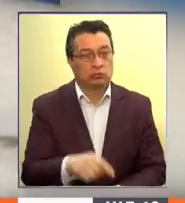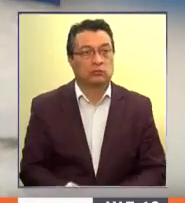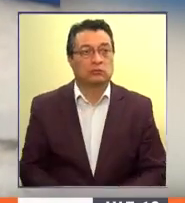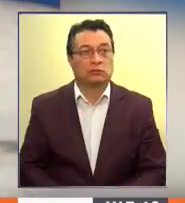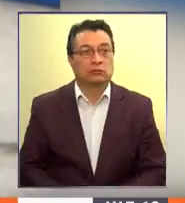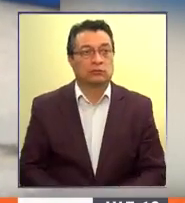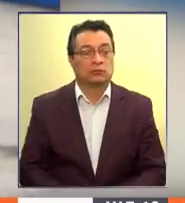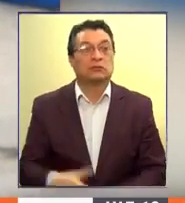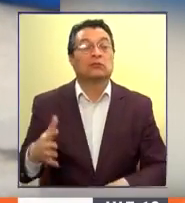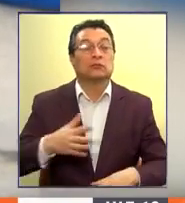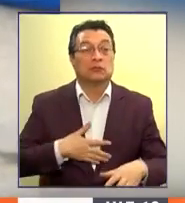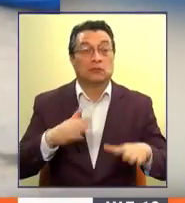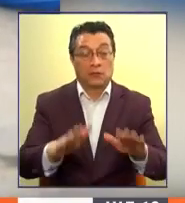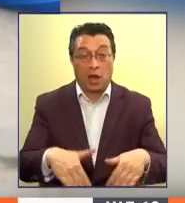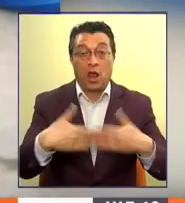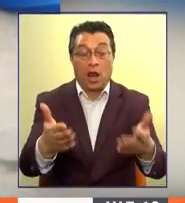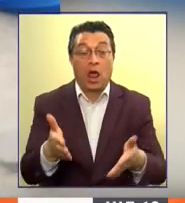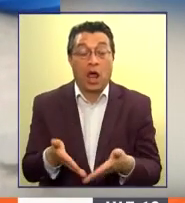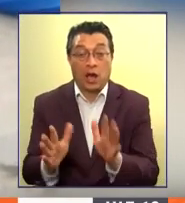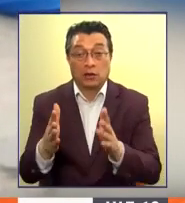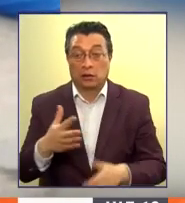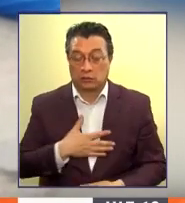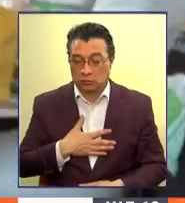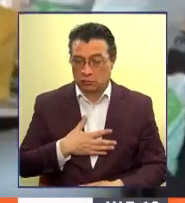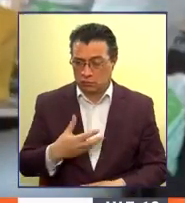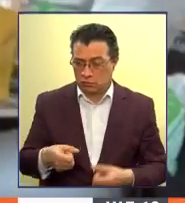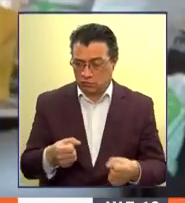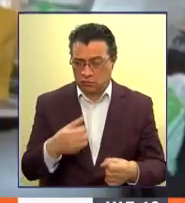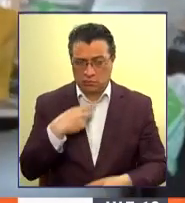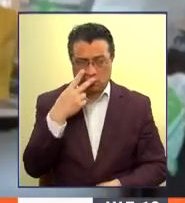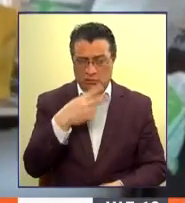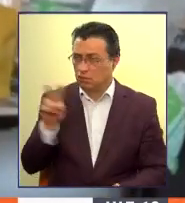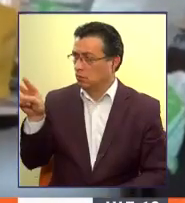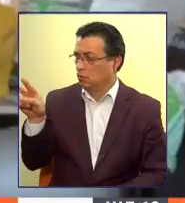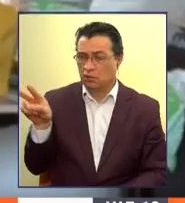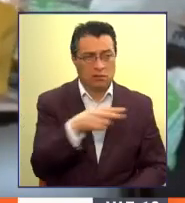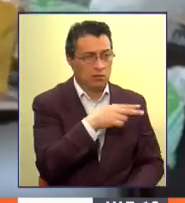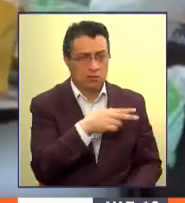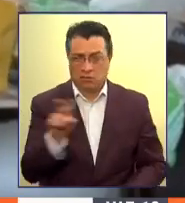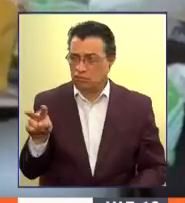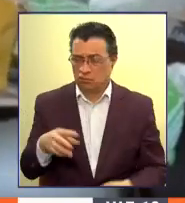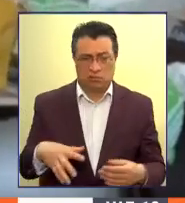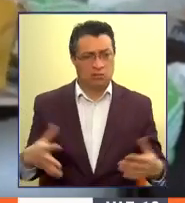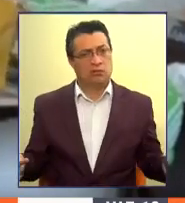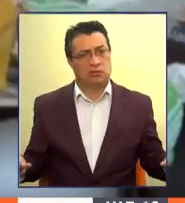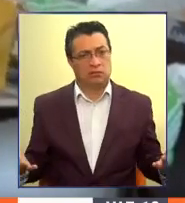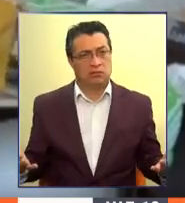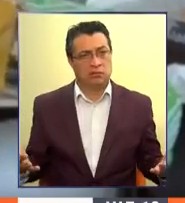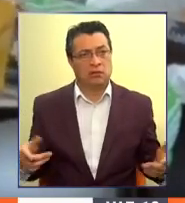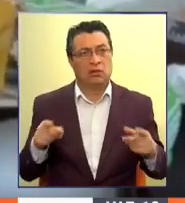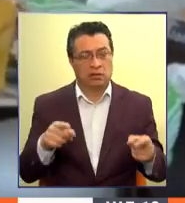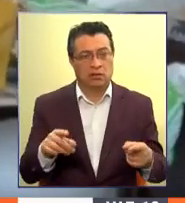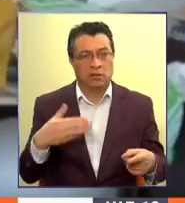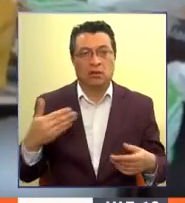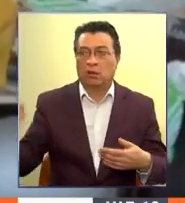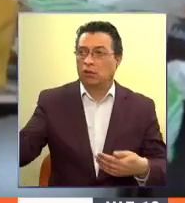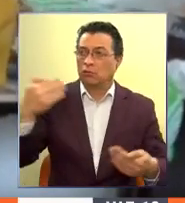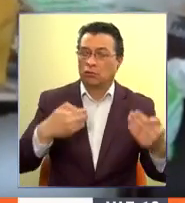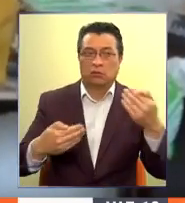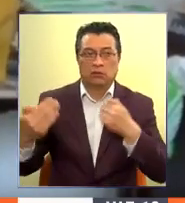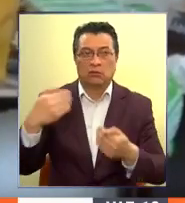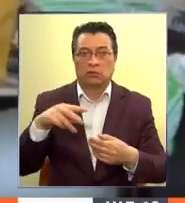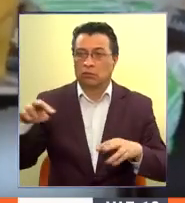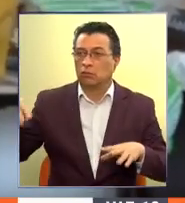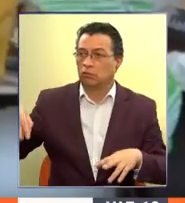me deja de ir en la calle. Yo me doy cuenta que miro para allá, miro para todos lados. Empezó a llegar la gente que venía a pie,